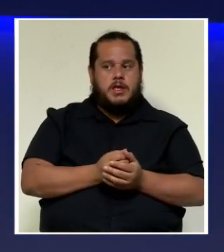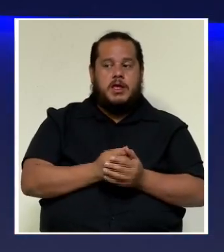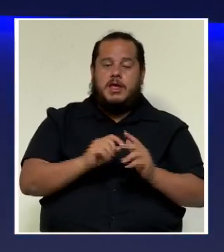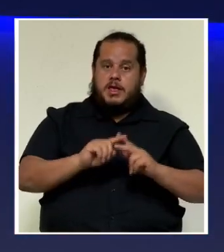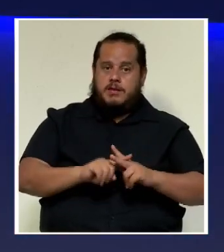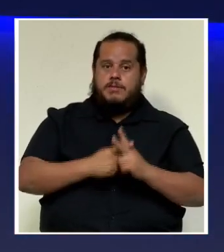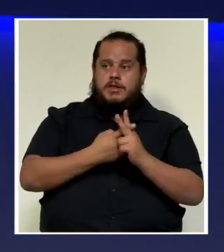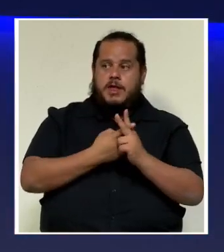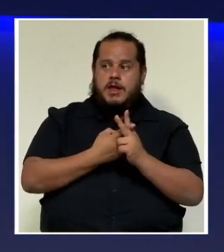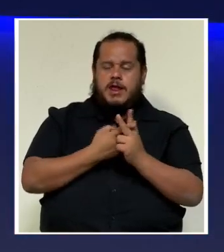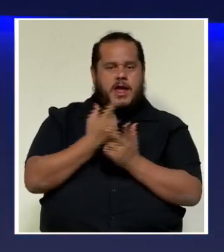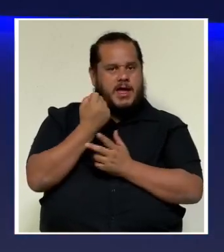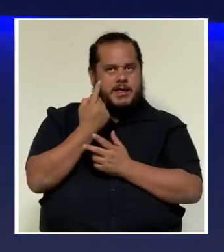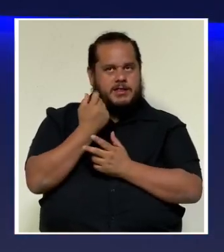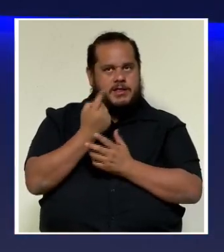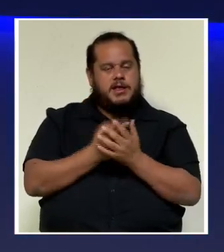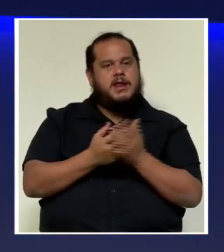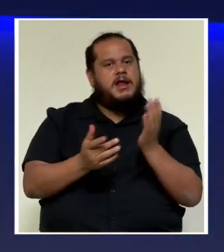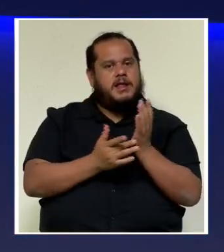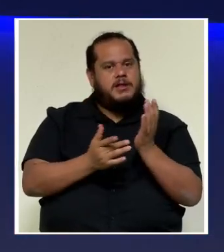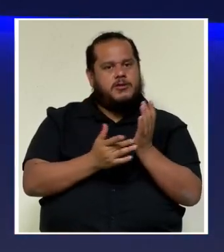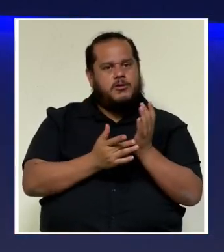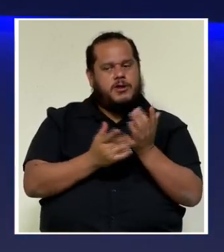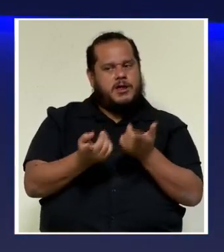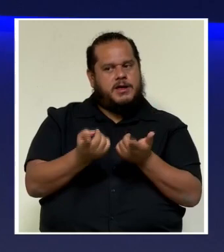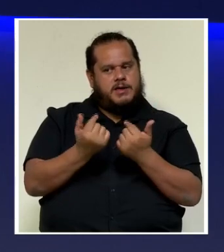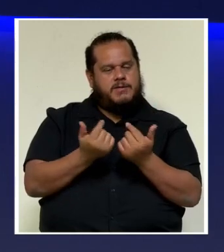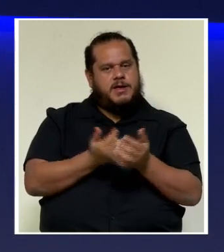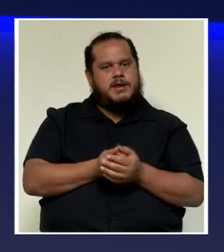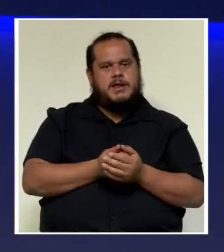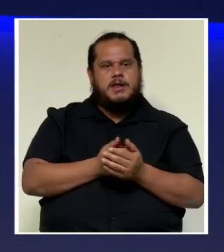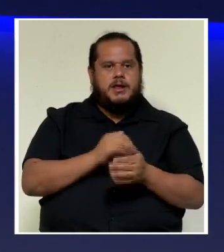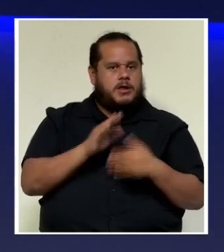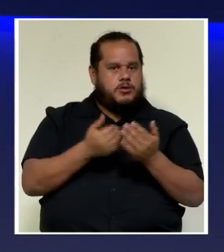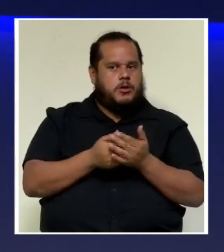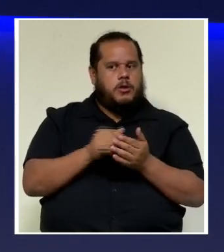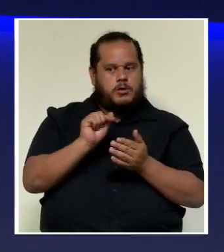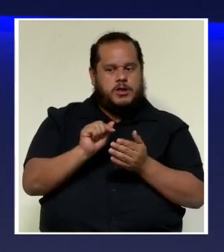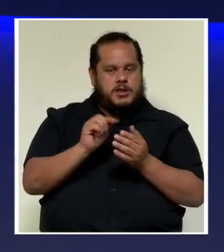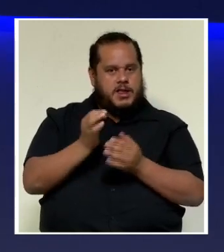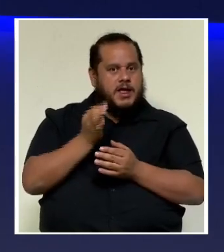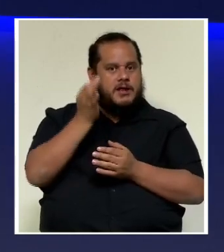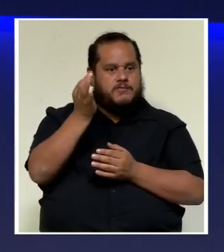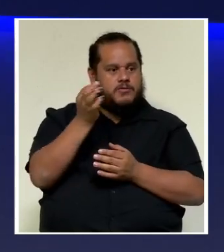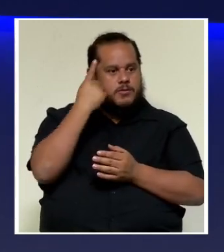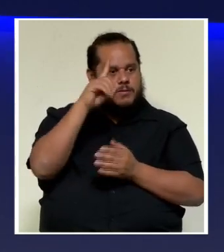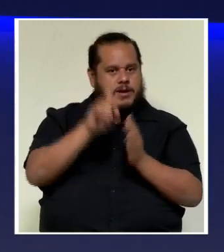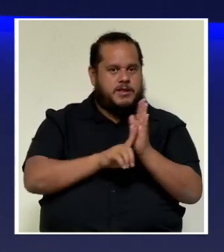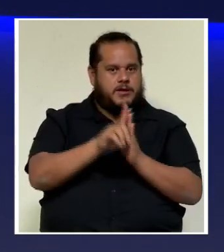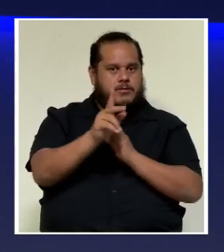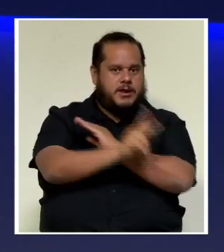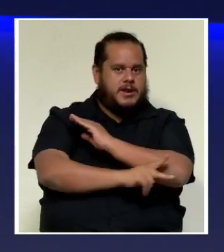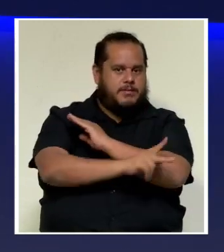Empezar a entender la tecnología que viene, lo que está en el futuro para desarrollar el